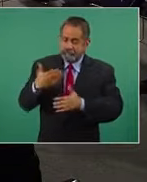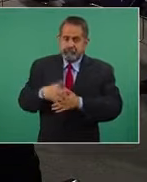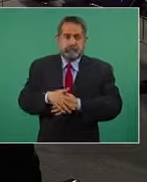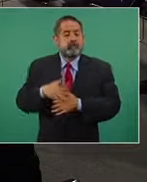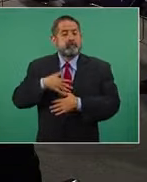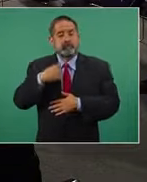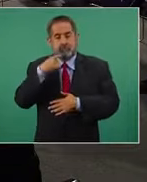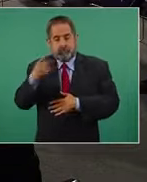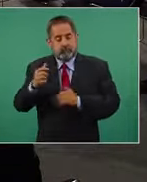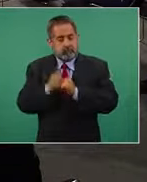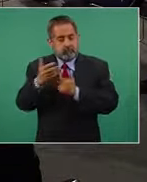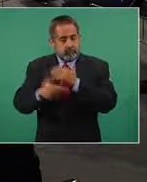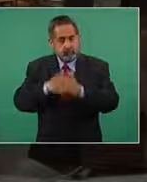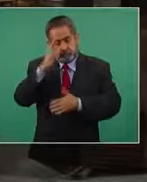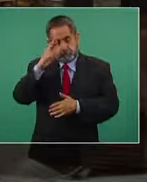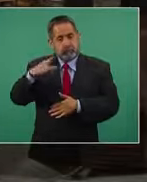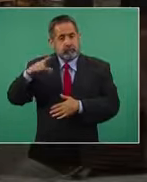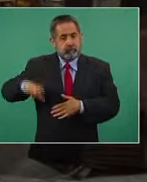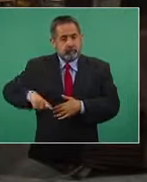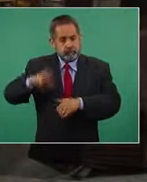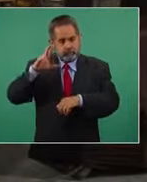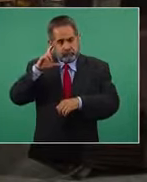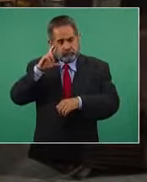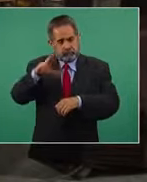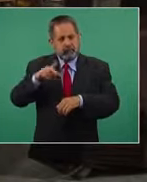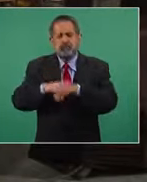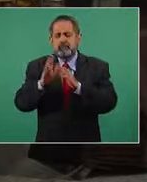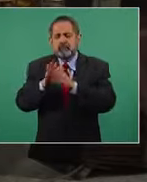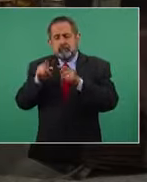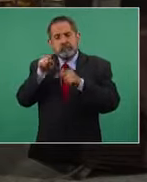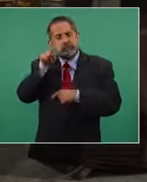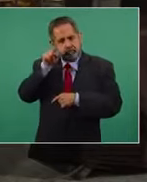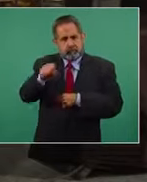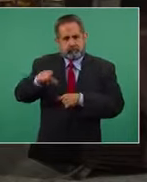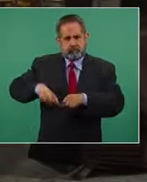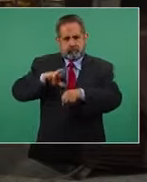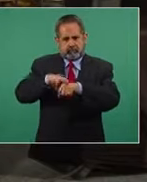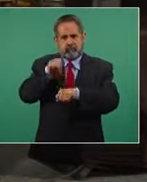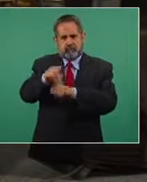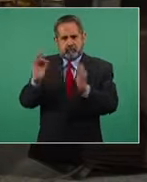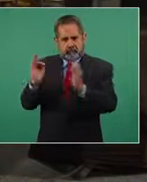comenté respetuosamente al gobernador que lo hiciera él